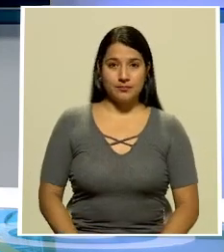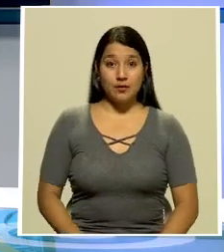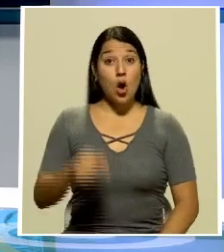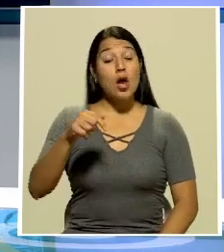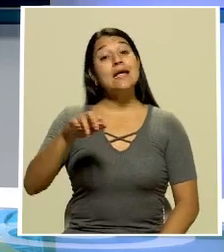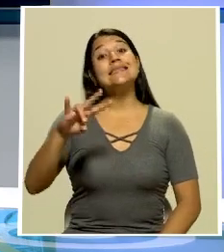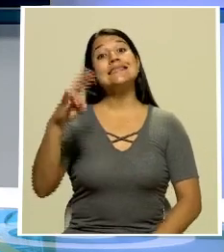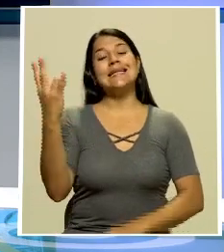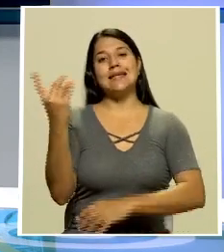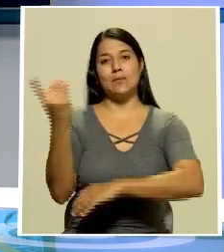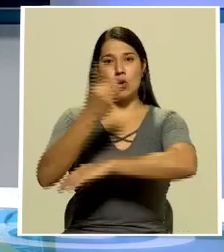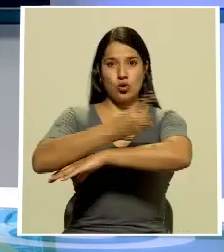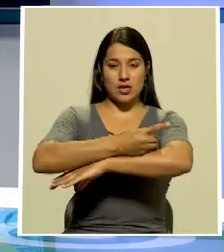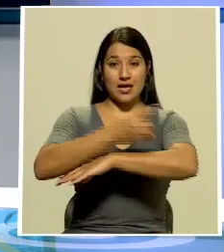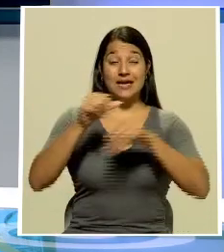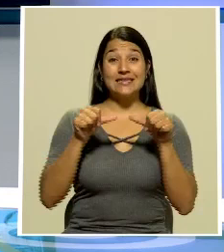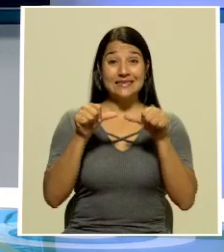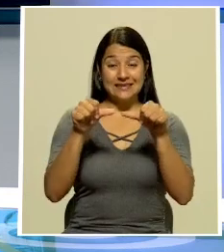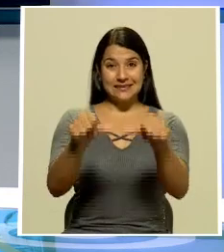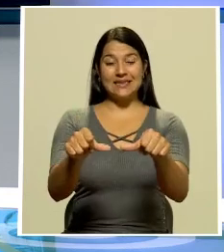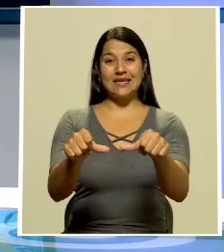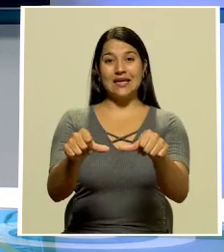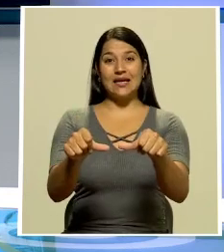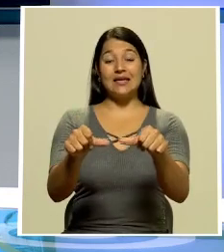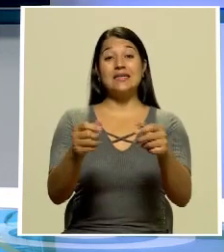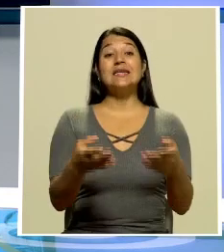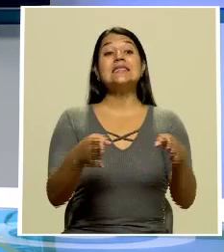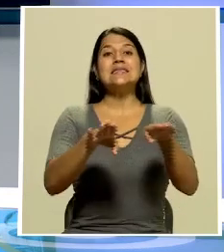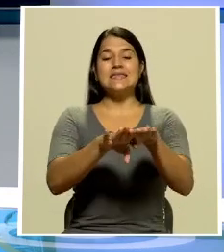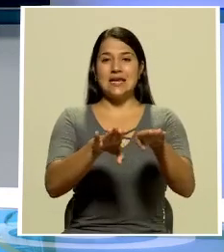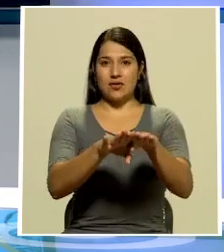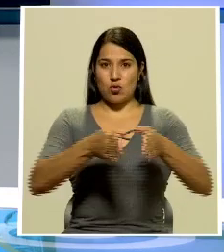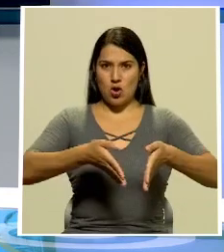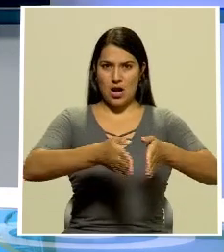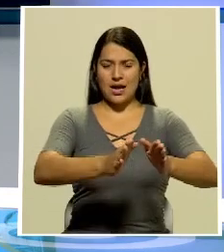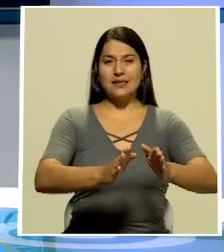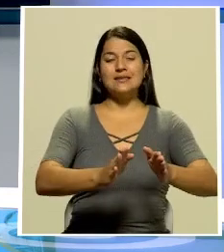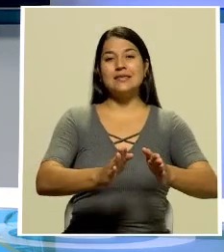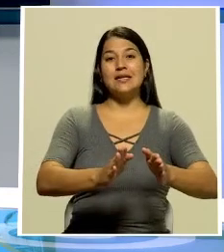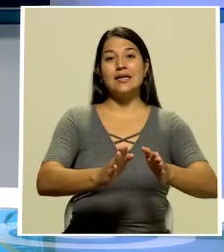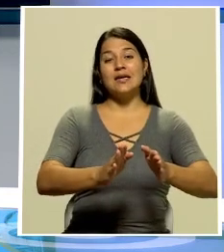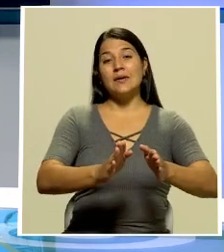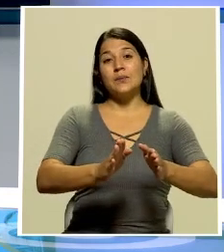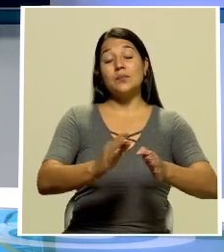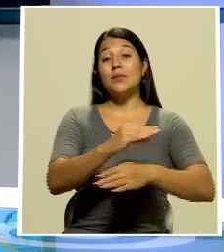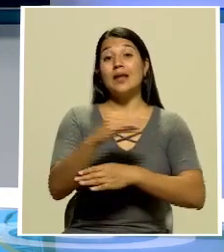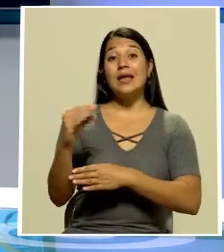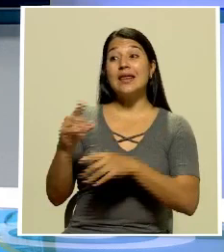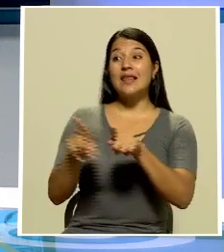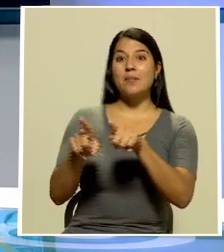día consecutivo, continúan en este momento los bloqueos al paso de mercadería y a camiones de